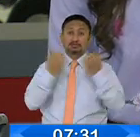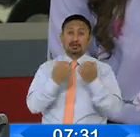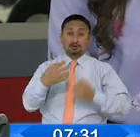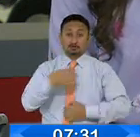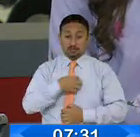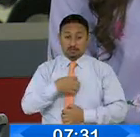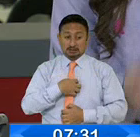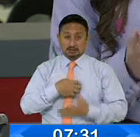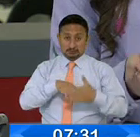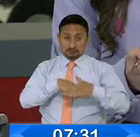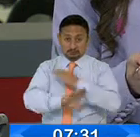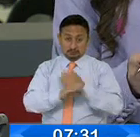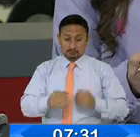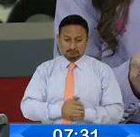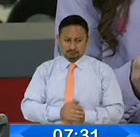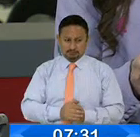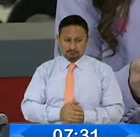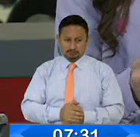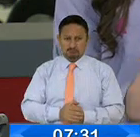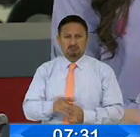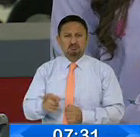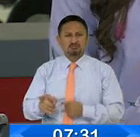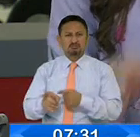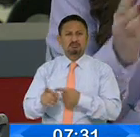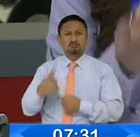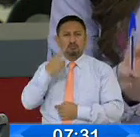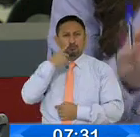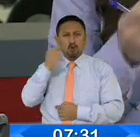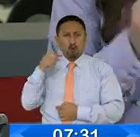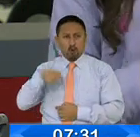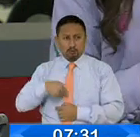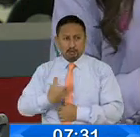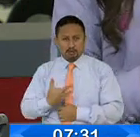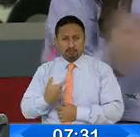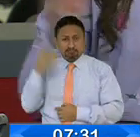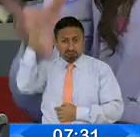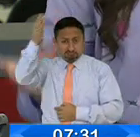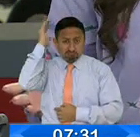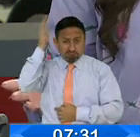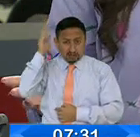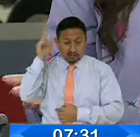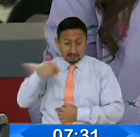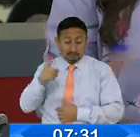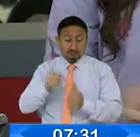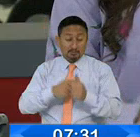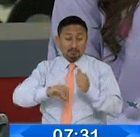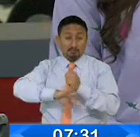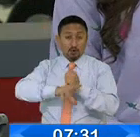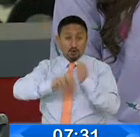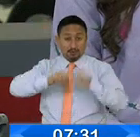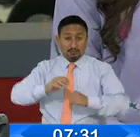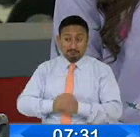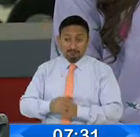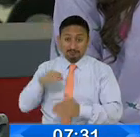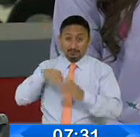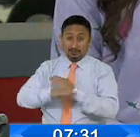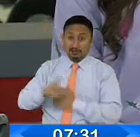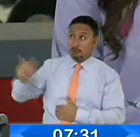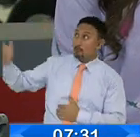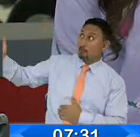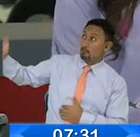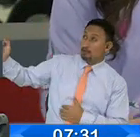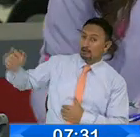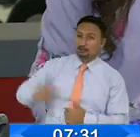oeste de Guayaquil. Lo novedoso del hecho es que el hombre es hincha del equipo y, además de robar, aprovechó para fotografiarse con la Copa del